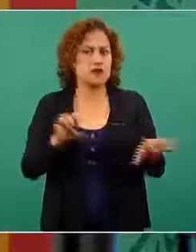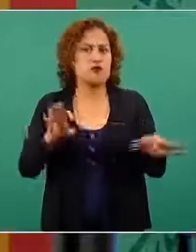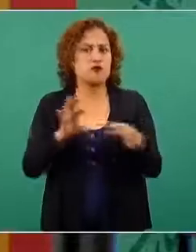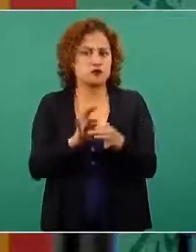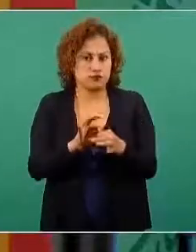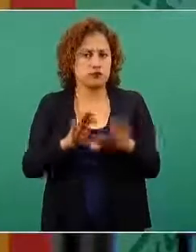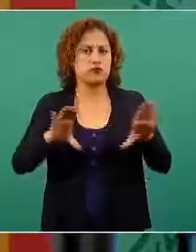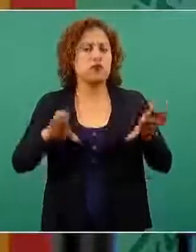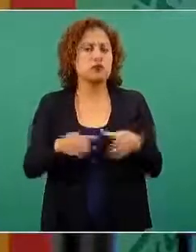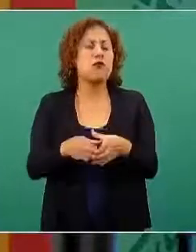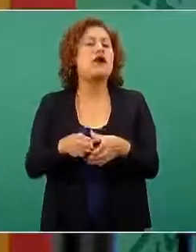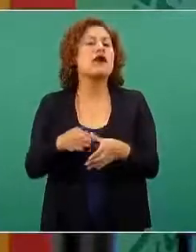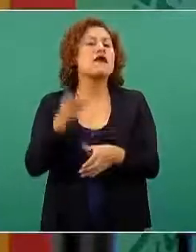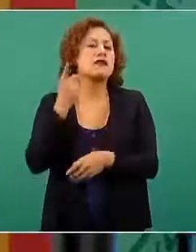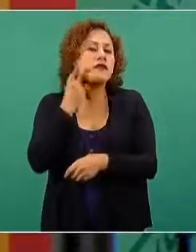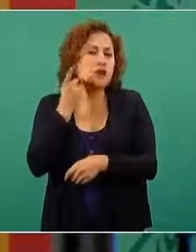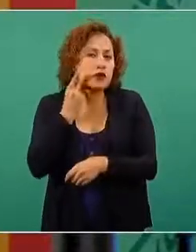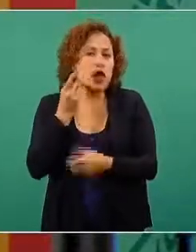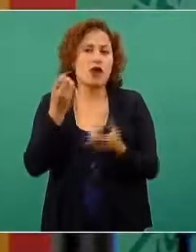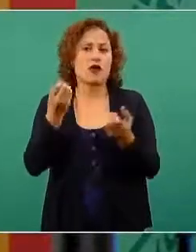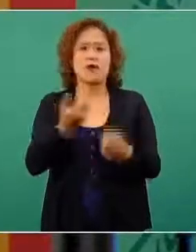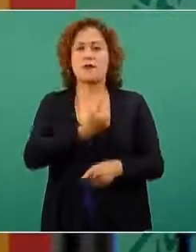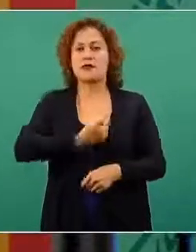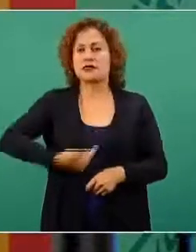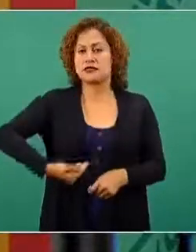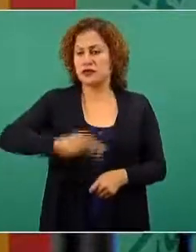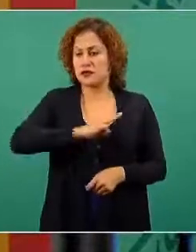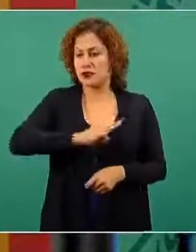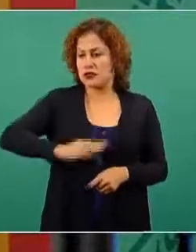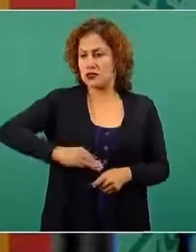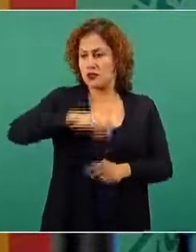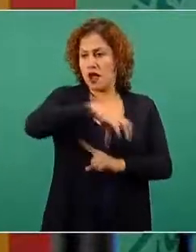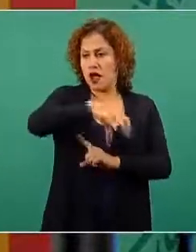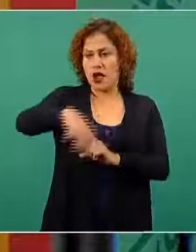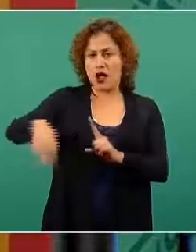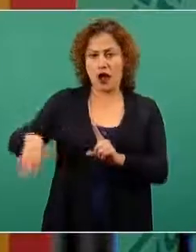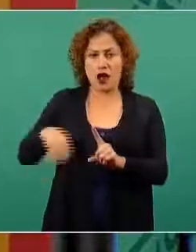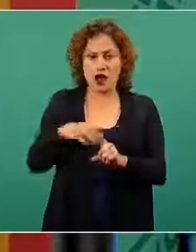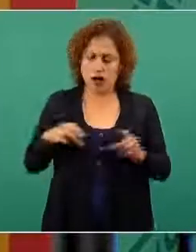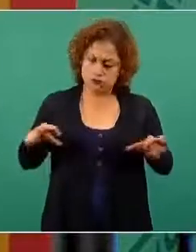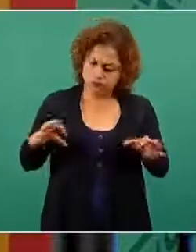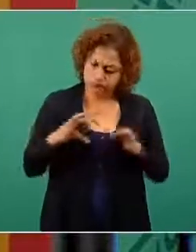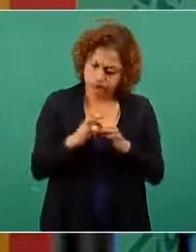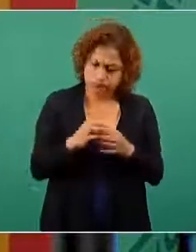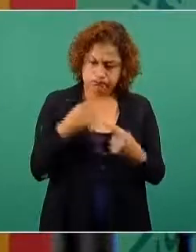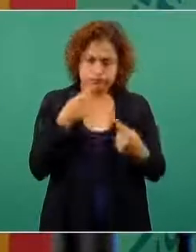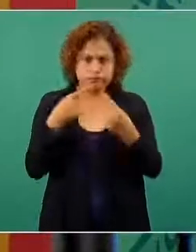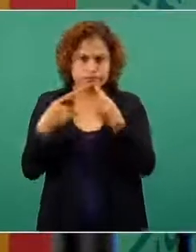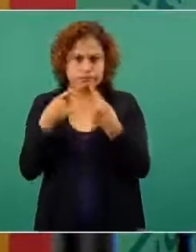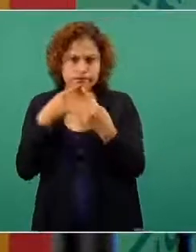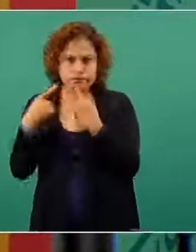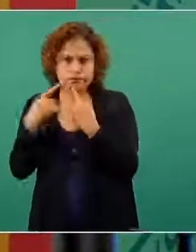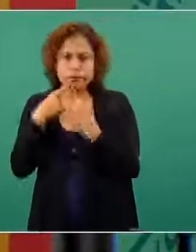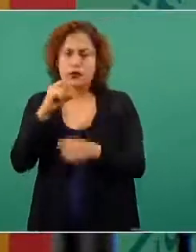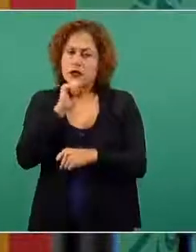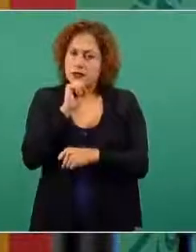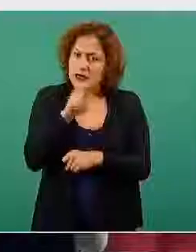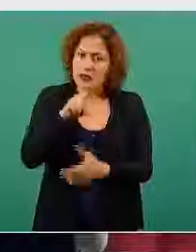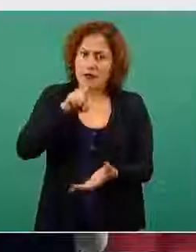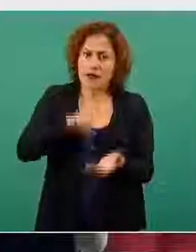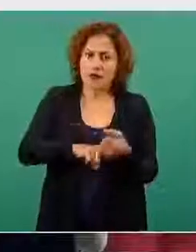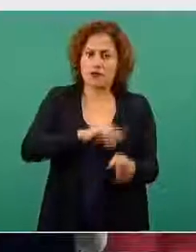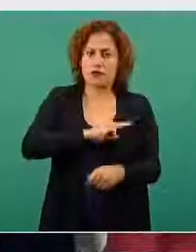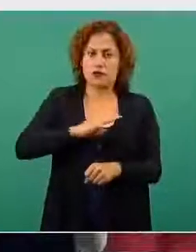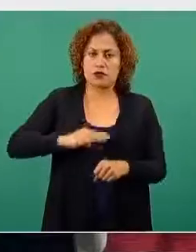cabildos, con los presidentes municipales y por supuesto con las comunidades de los